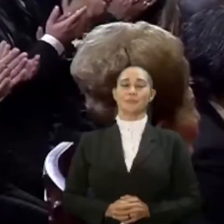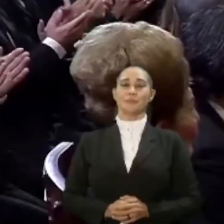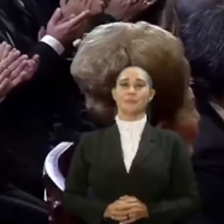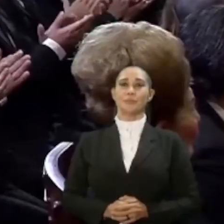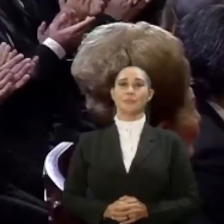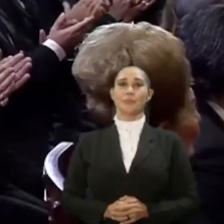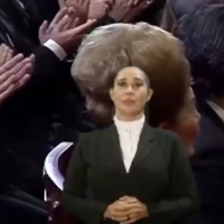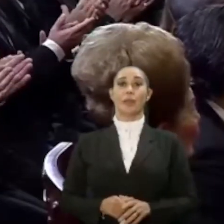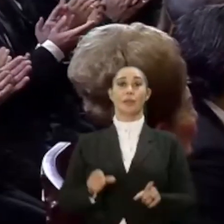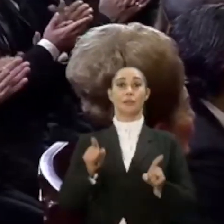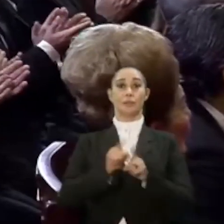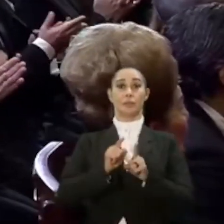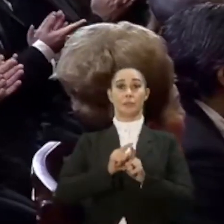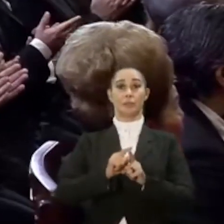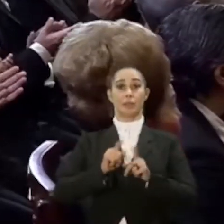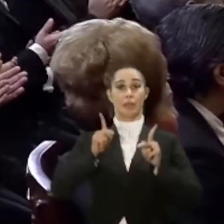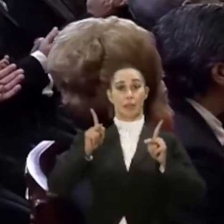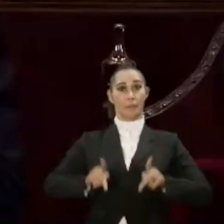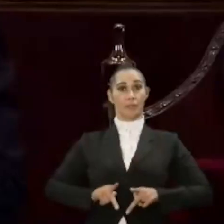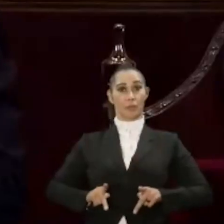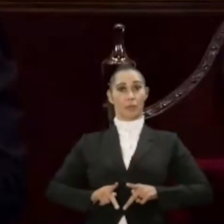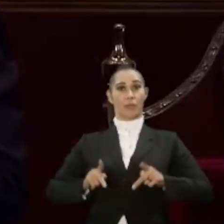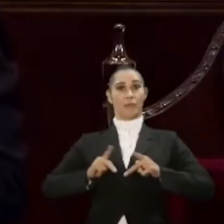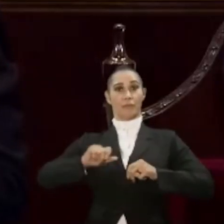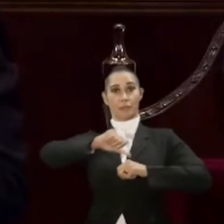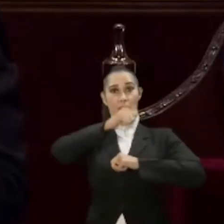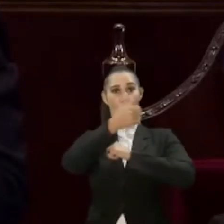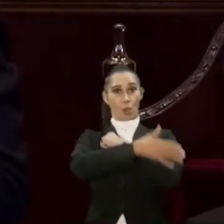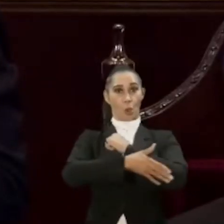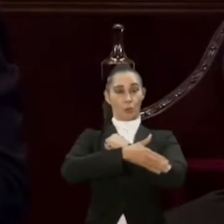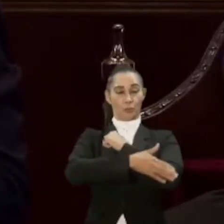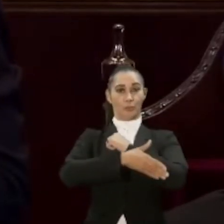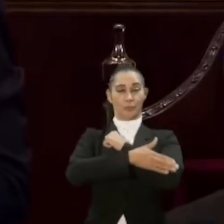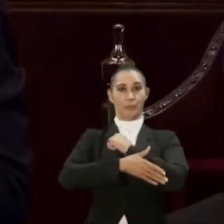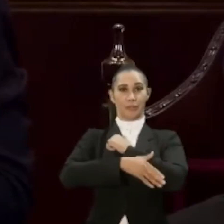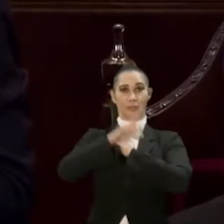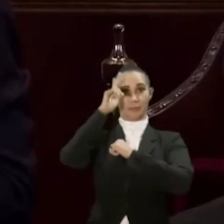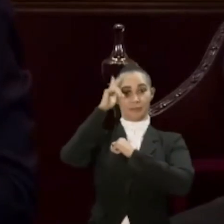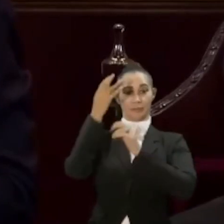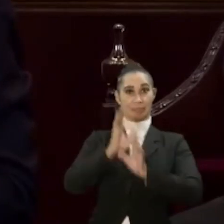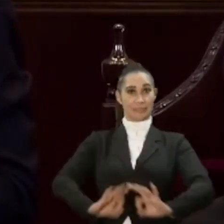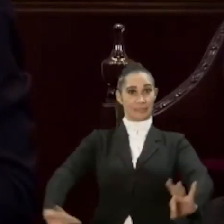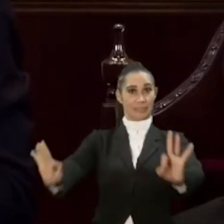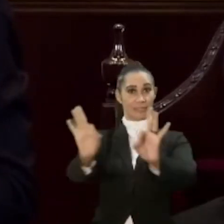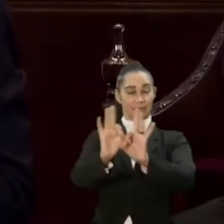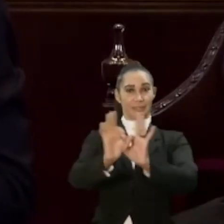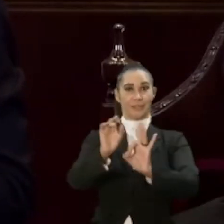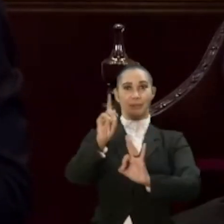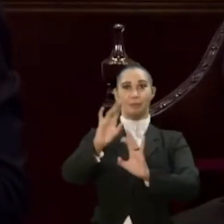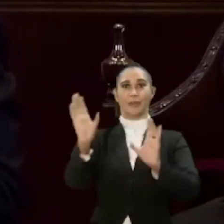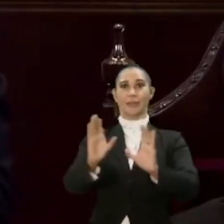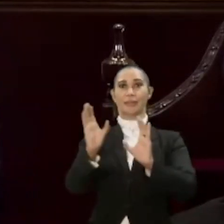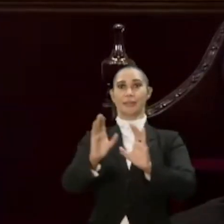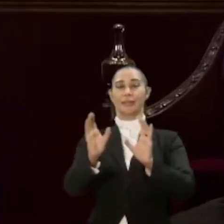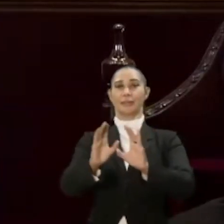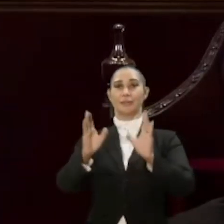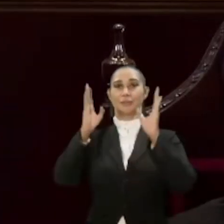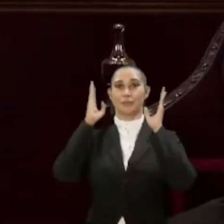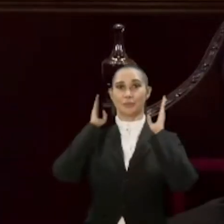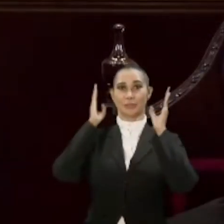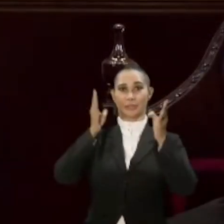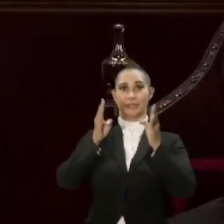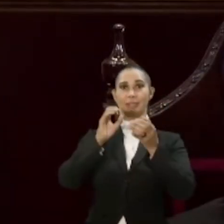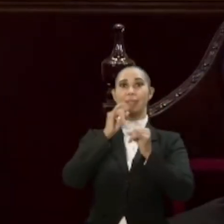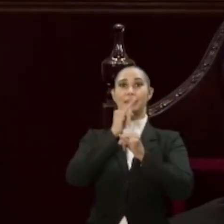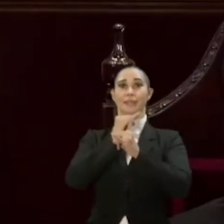Respecto a nuestra diáspora, es para la política exterior del gobierno una prioridad por la que una de nuestras acciones ha sido mejorar la labor